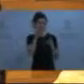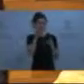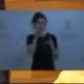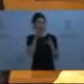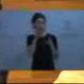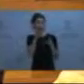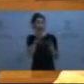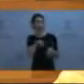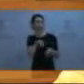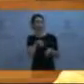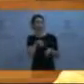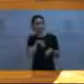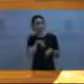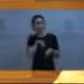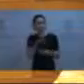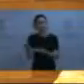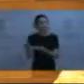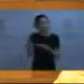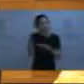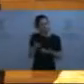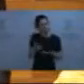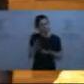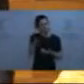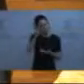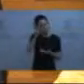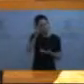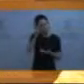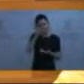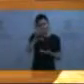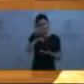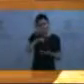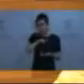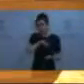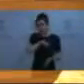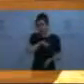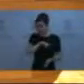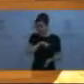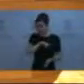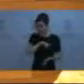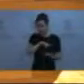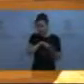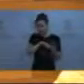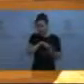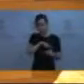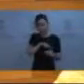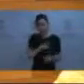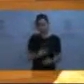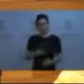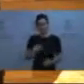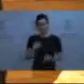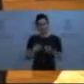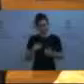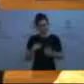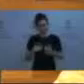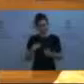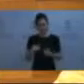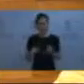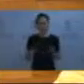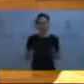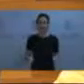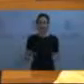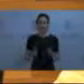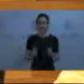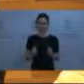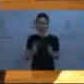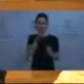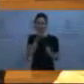recibiera y les escuchara, ¿no?, porque a mí, sinceramente, me dejó bastante intranquilo escucharles, ¿no? Me dejó intranquilo porque yo